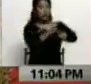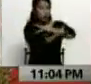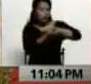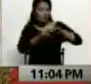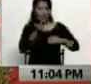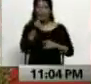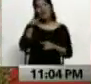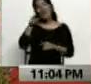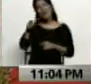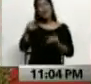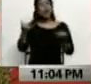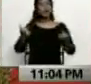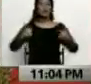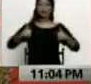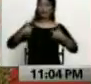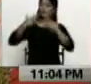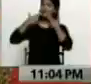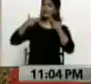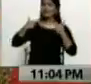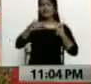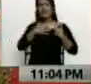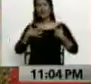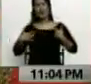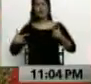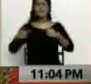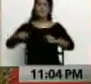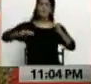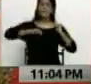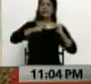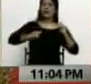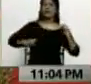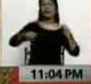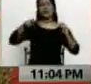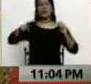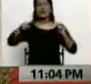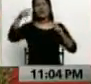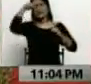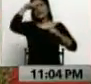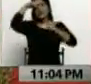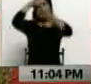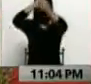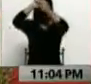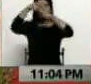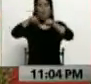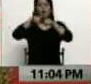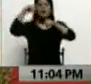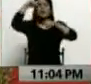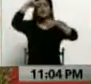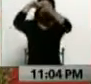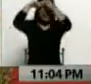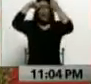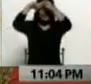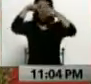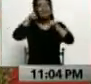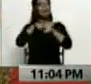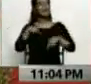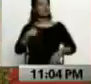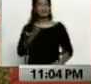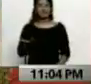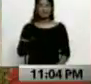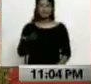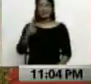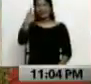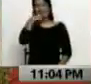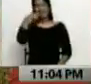corruptos y son los que quieren gobernar este país y se presentan con su Ceja bien lavada como que no le han